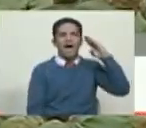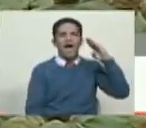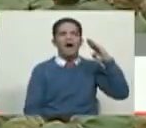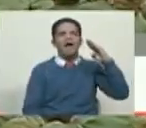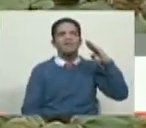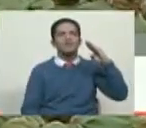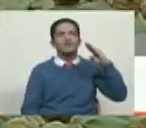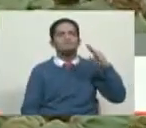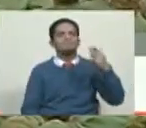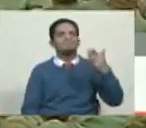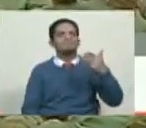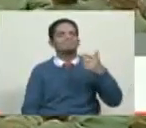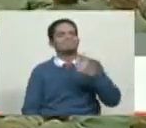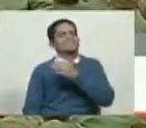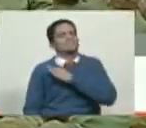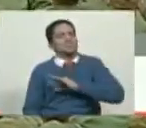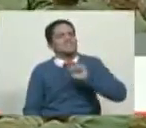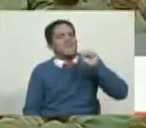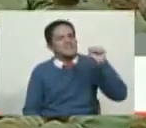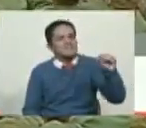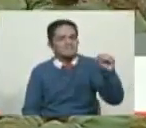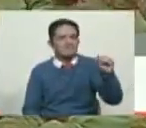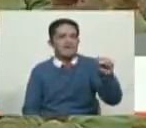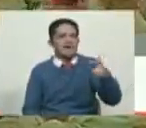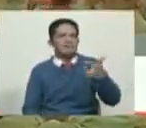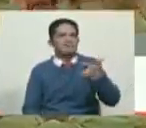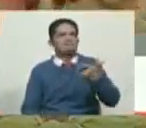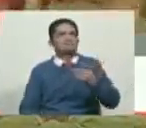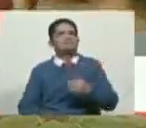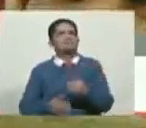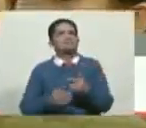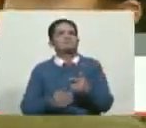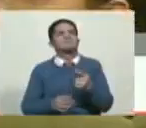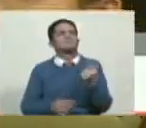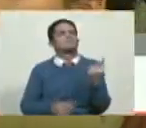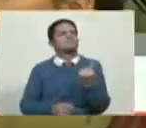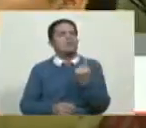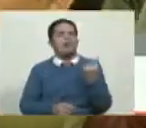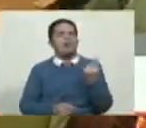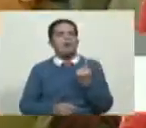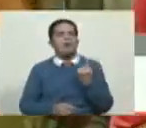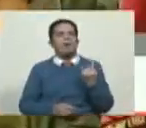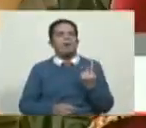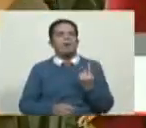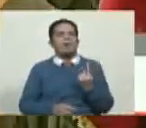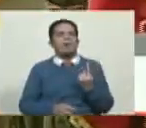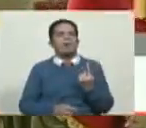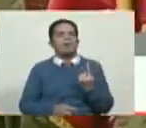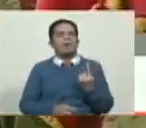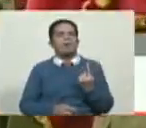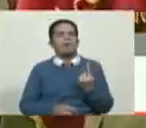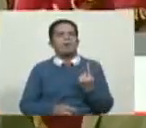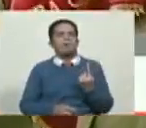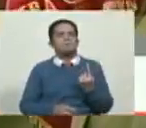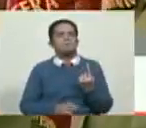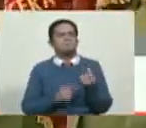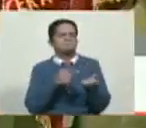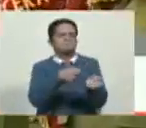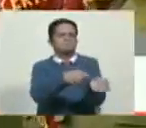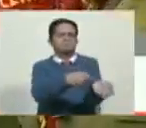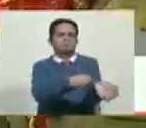bolivarianos, socialistas, antiimperialistas, solo corre por nuestras